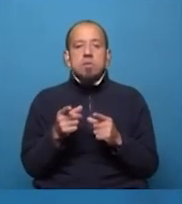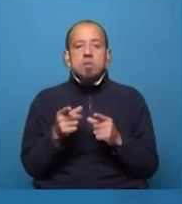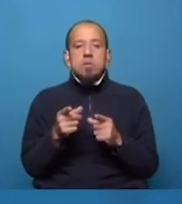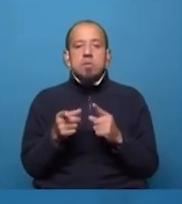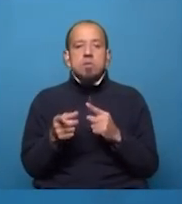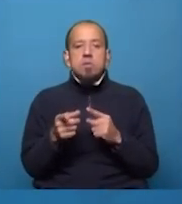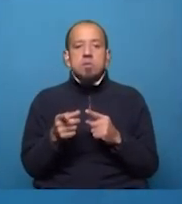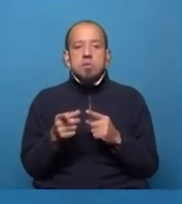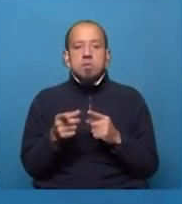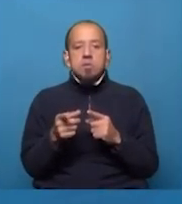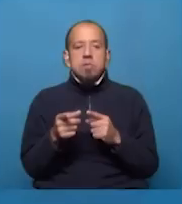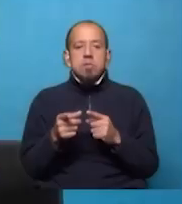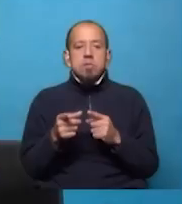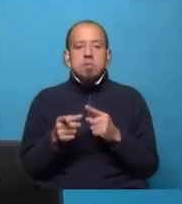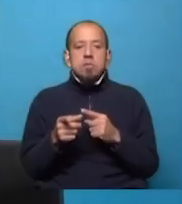rápidamente